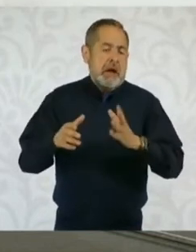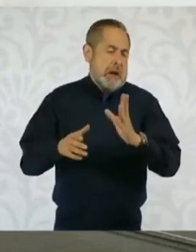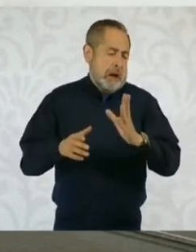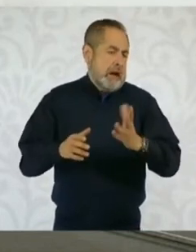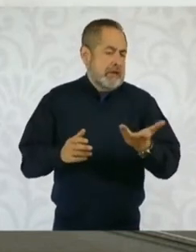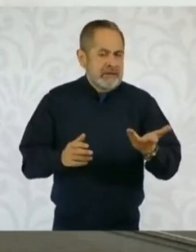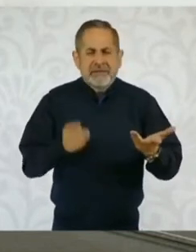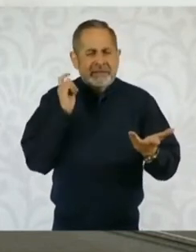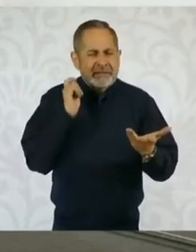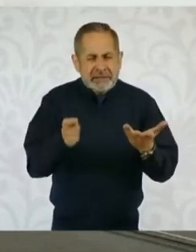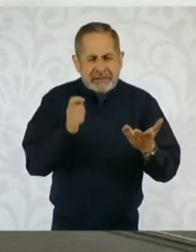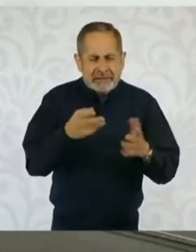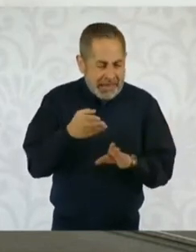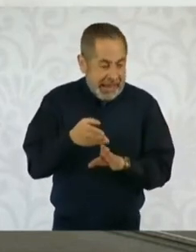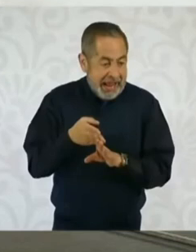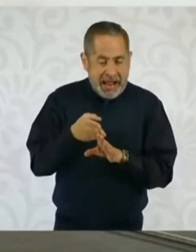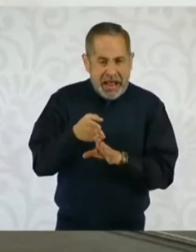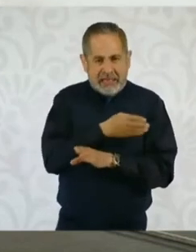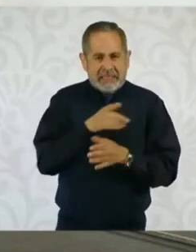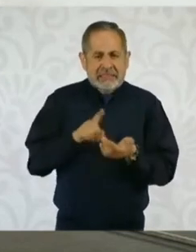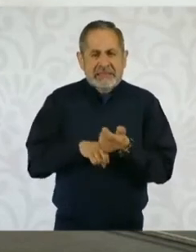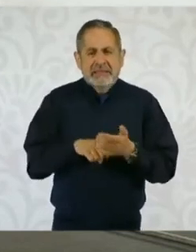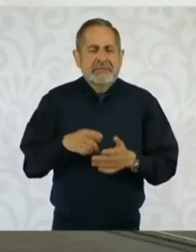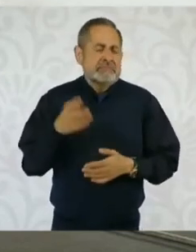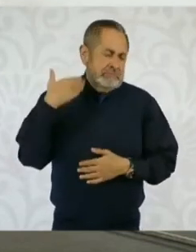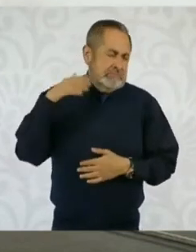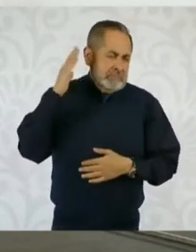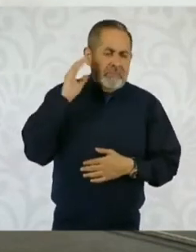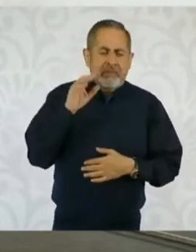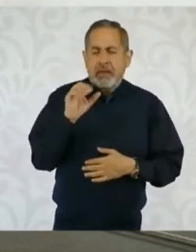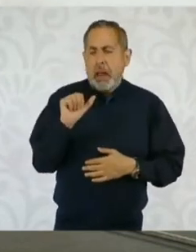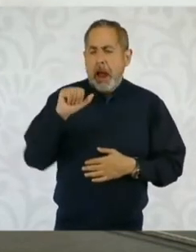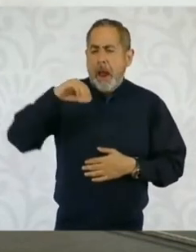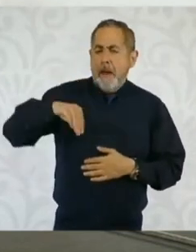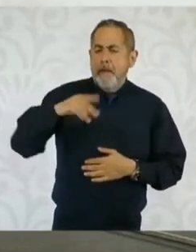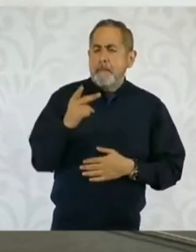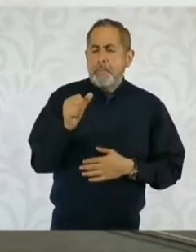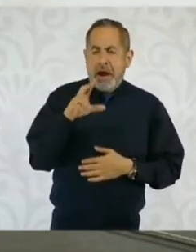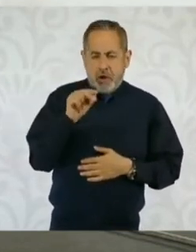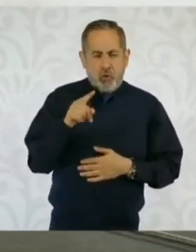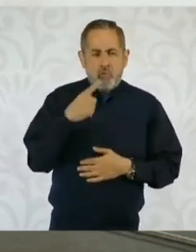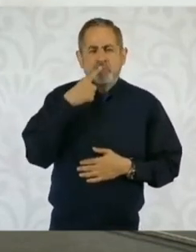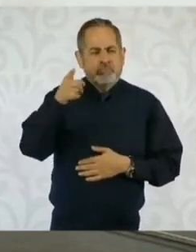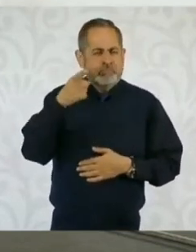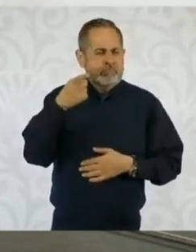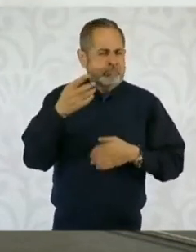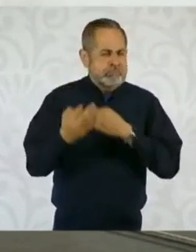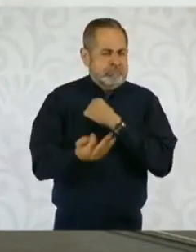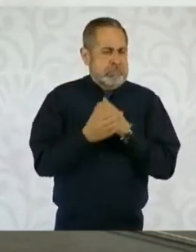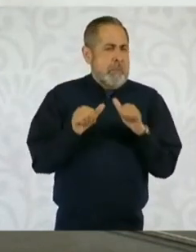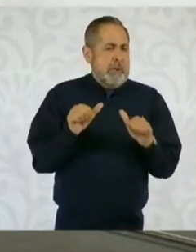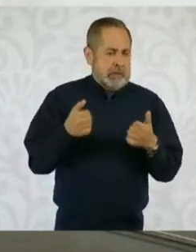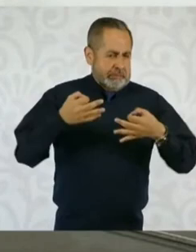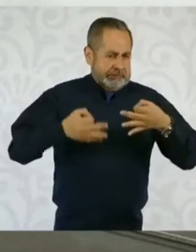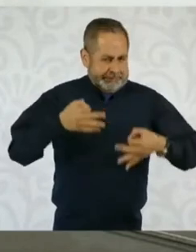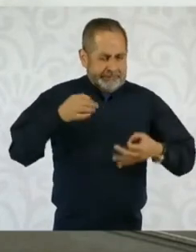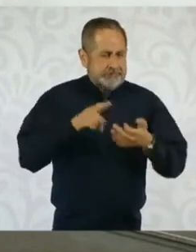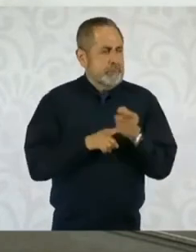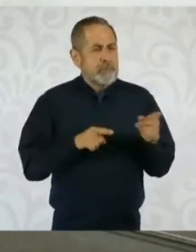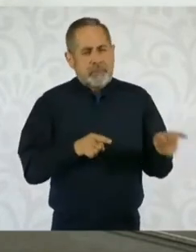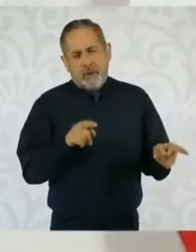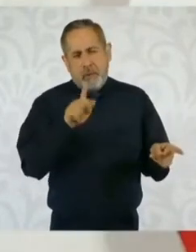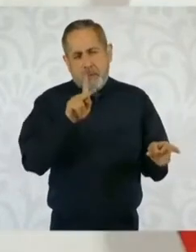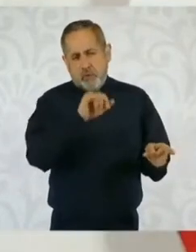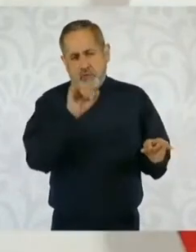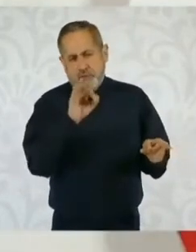de los juicios o de los amparos que se llevaban a cabo cuando se iban a la última instancia con el Poder